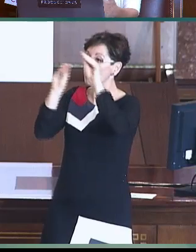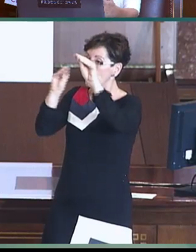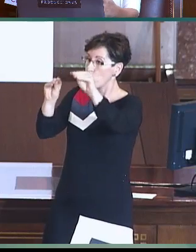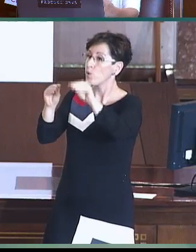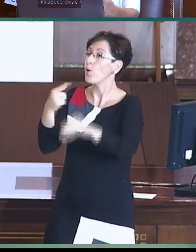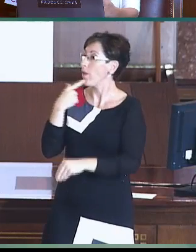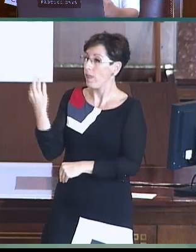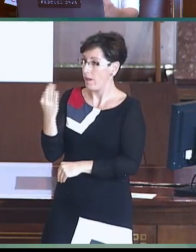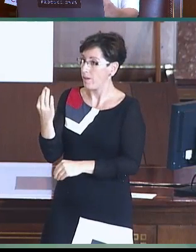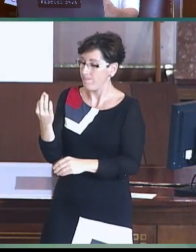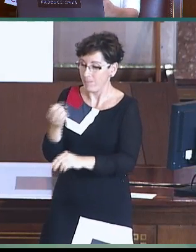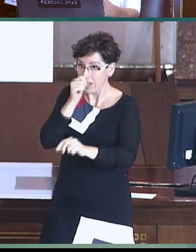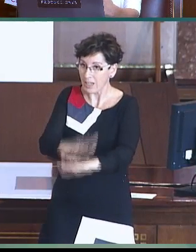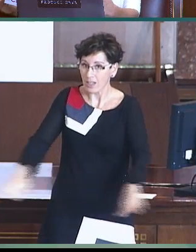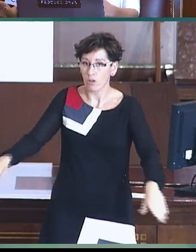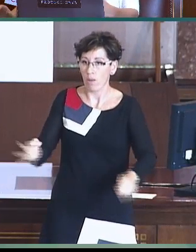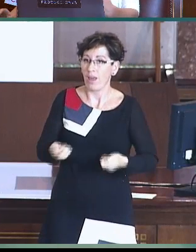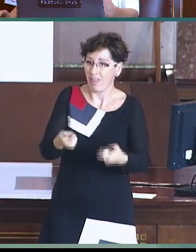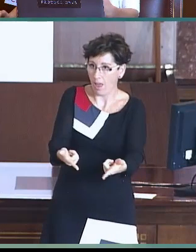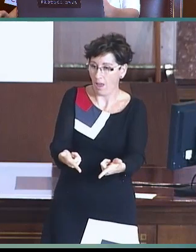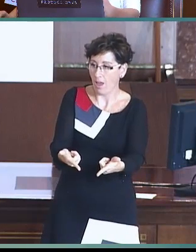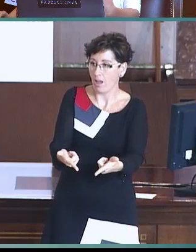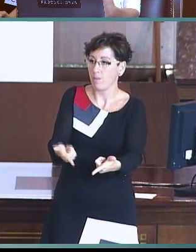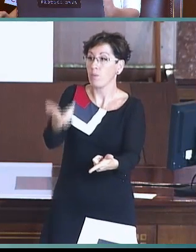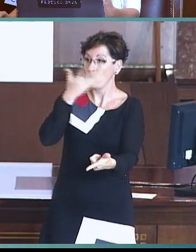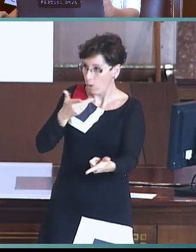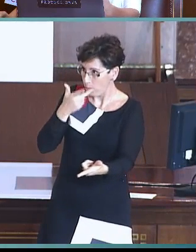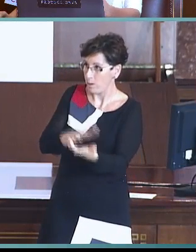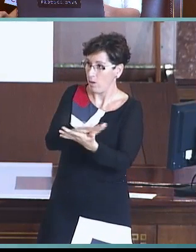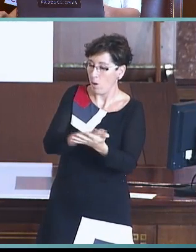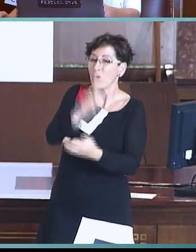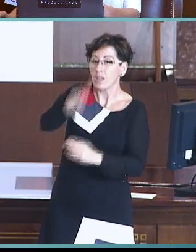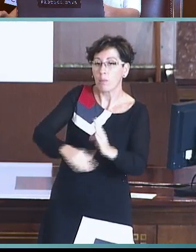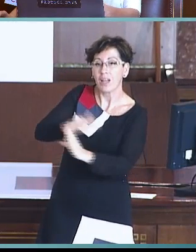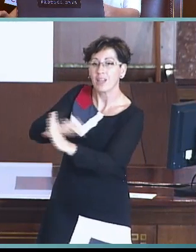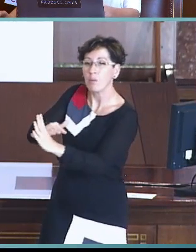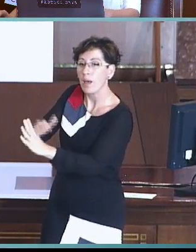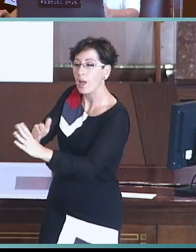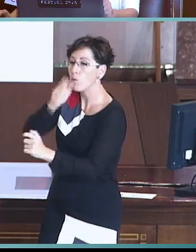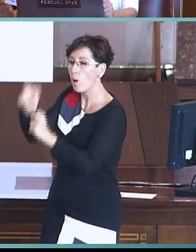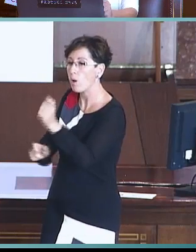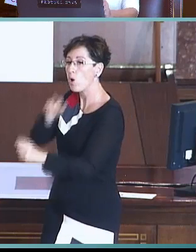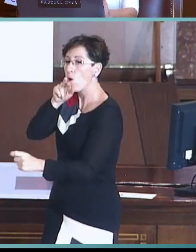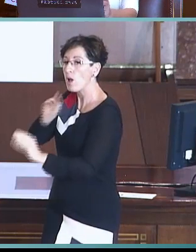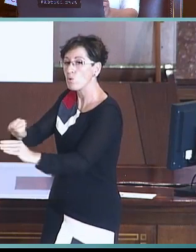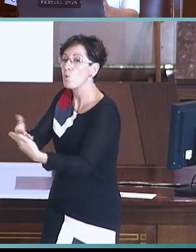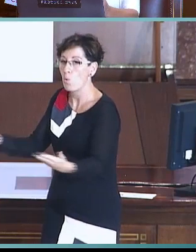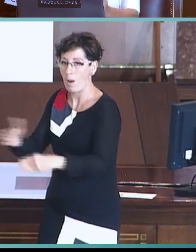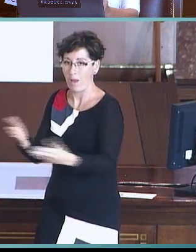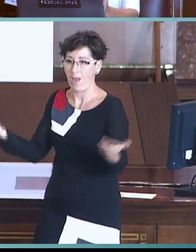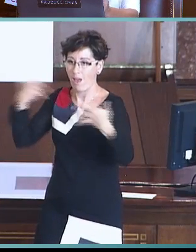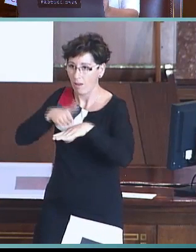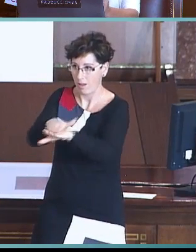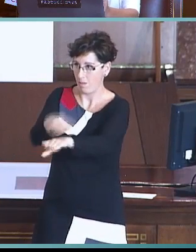lengua de signos, sino que también hay que tener en cuenta qué nivel de vocabulario tienen las lenguas orales. Y respecto